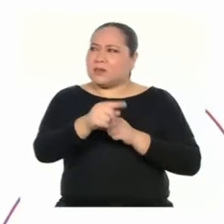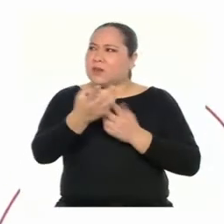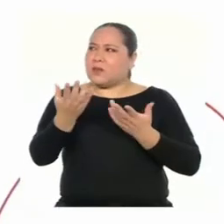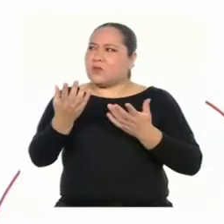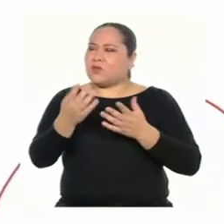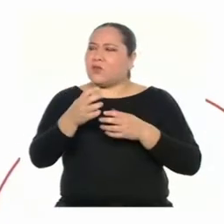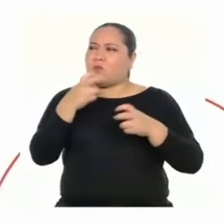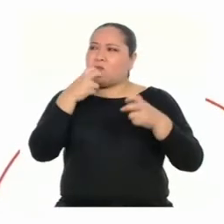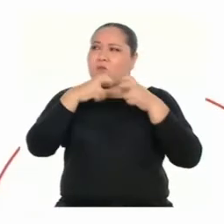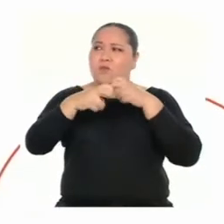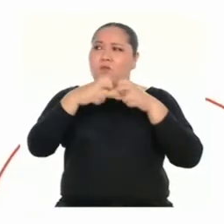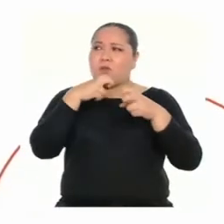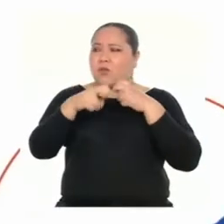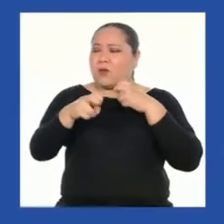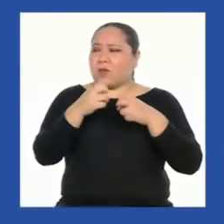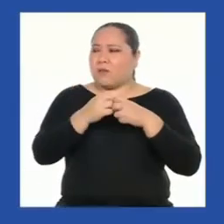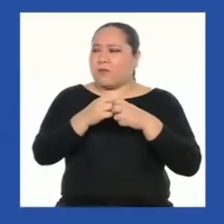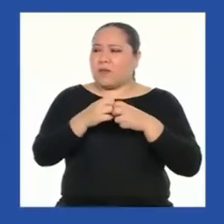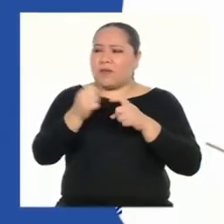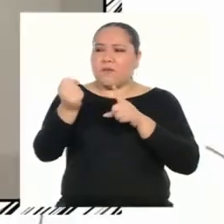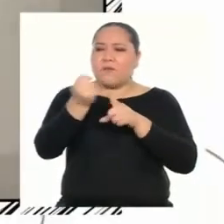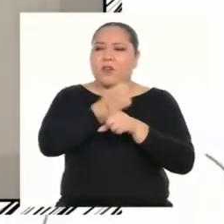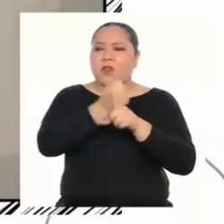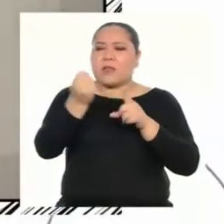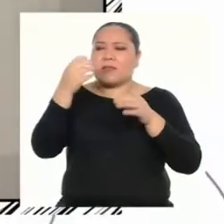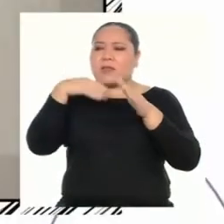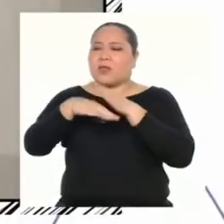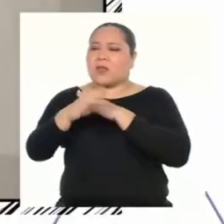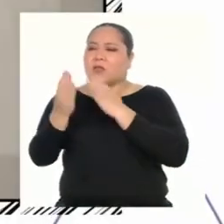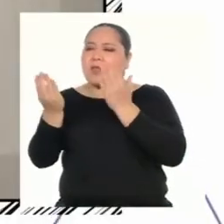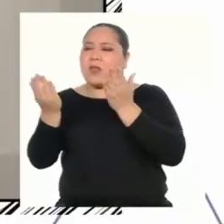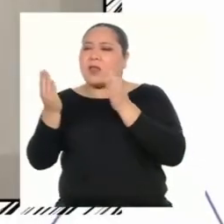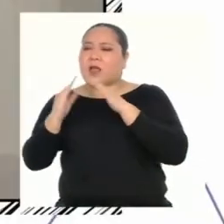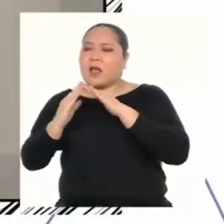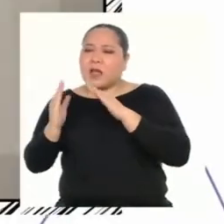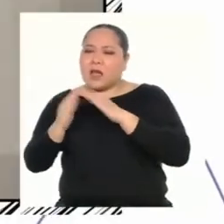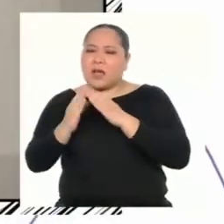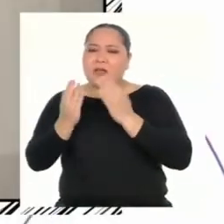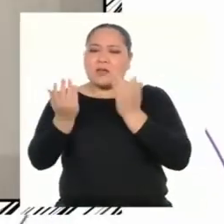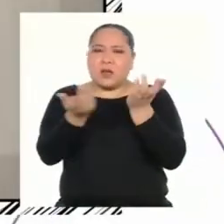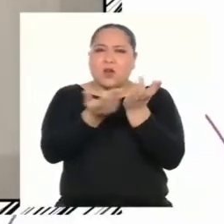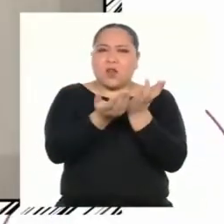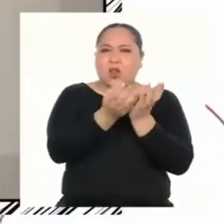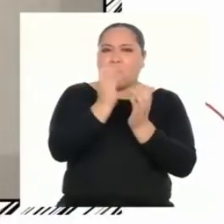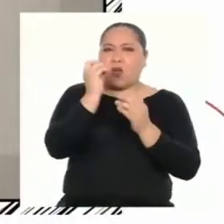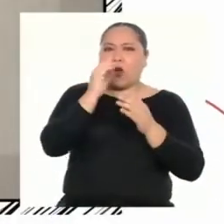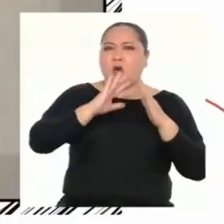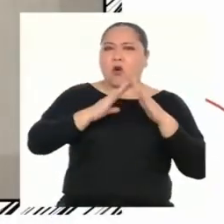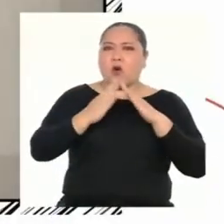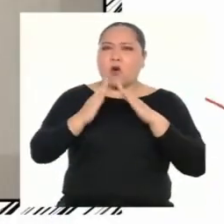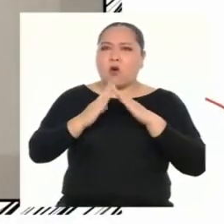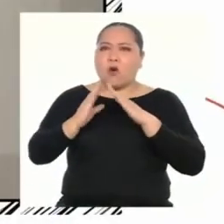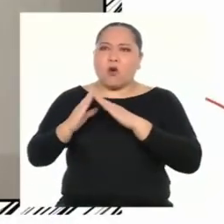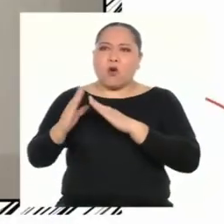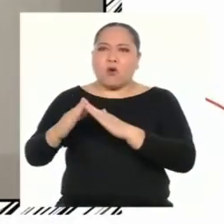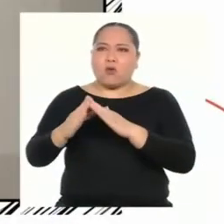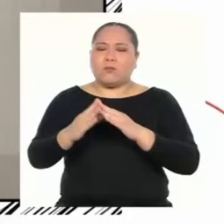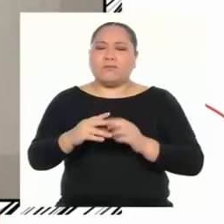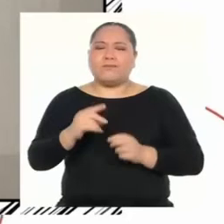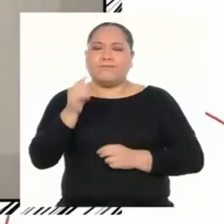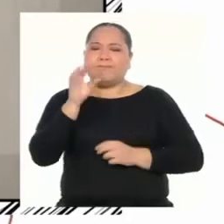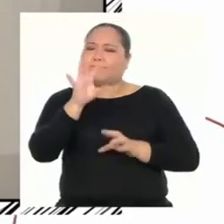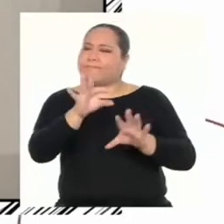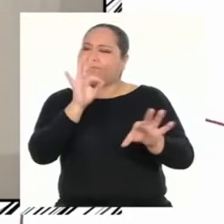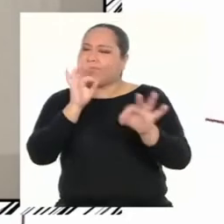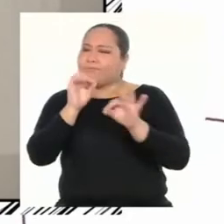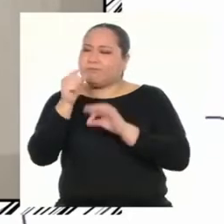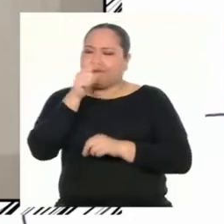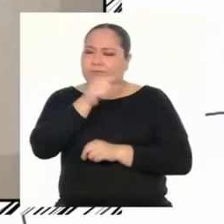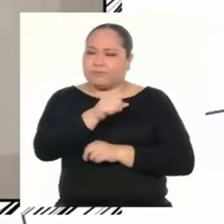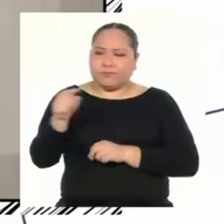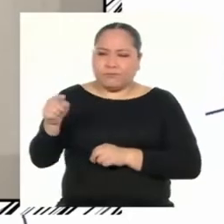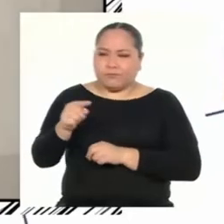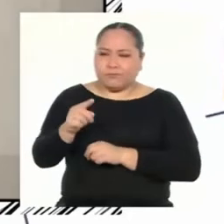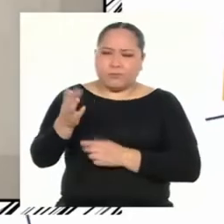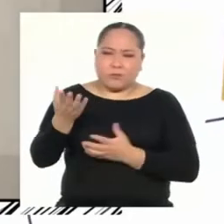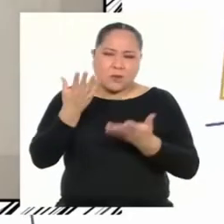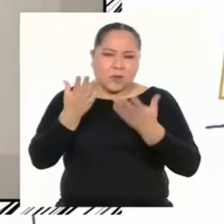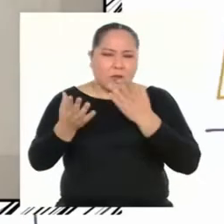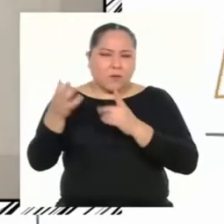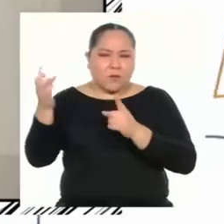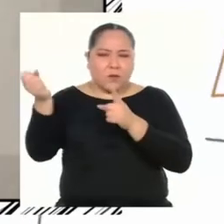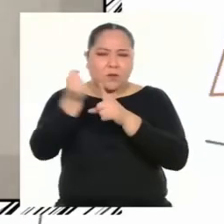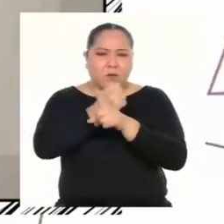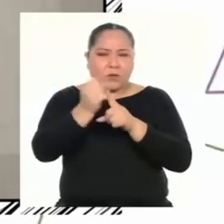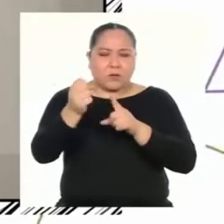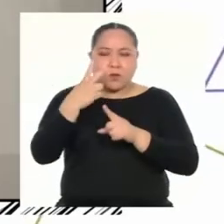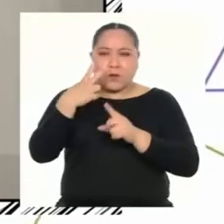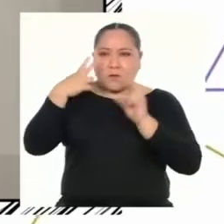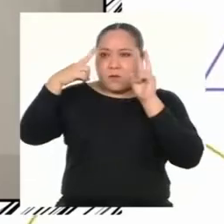violencia en el hogar, escuela o barrio? Identificar una posible situación de violencia es muy importante porque si nos